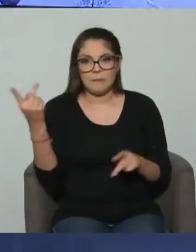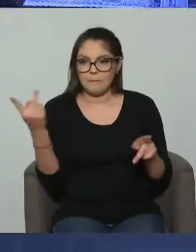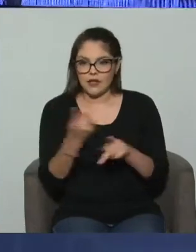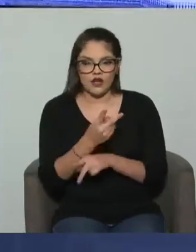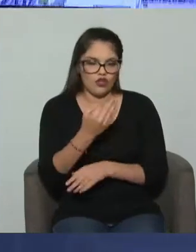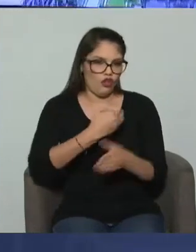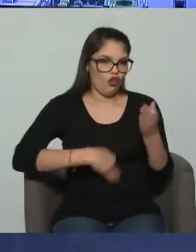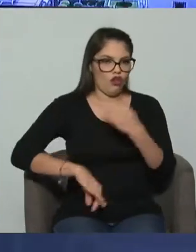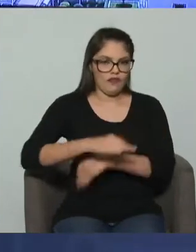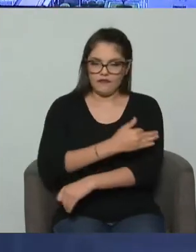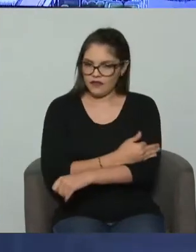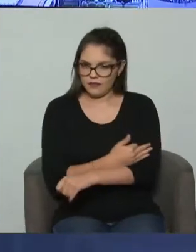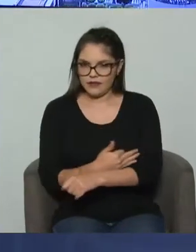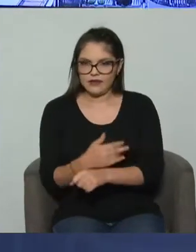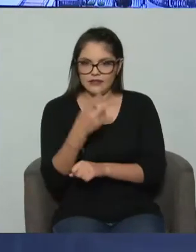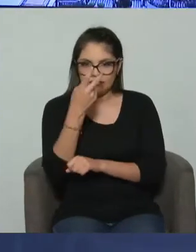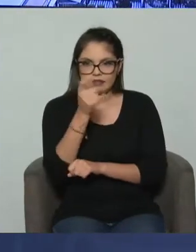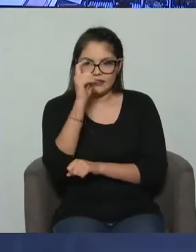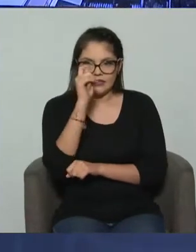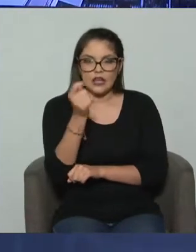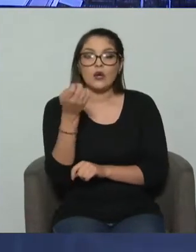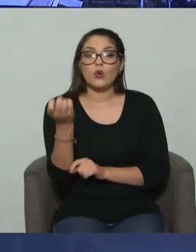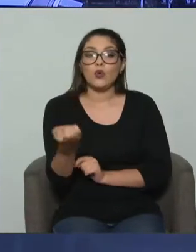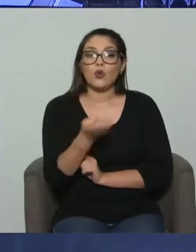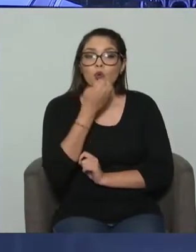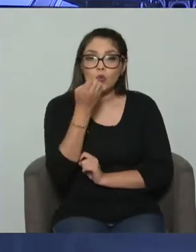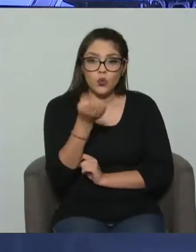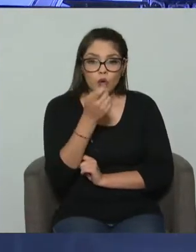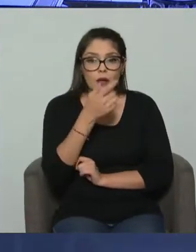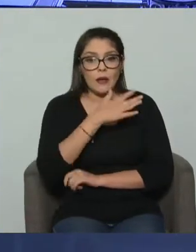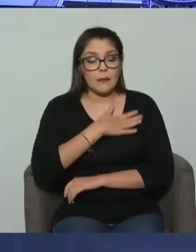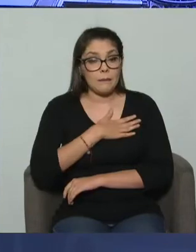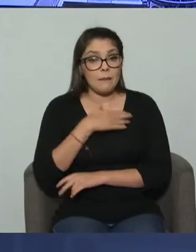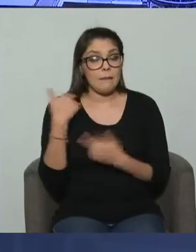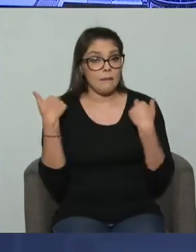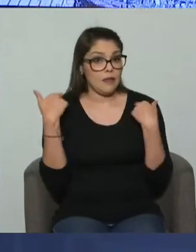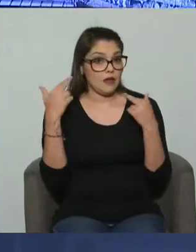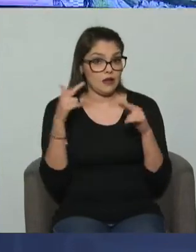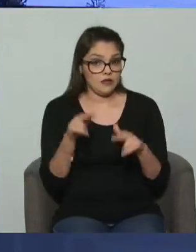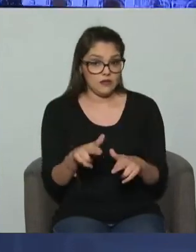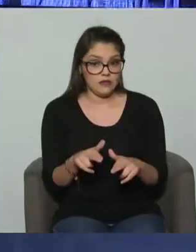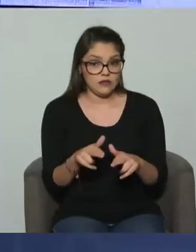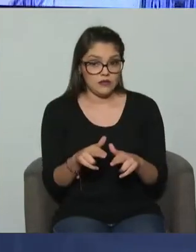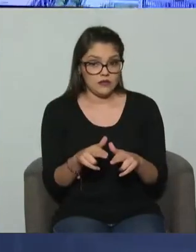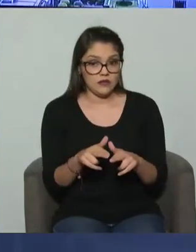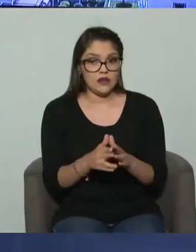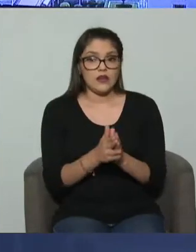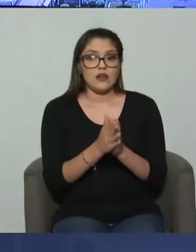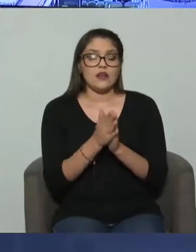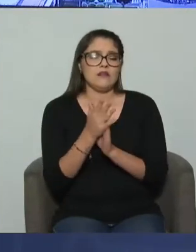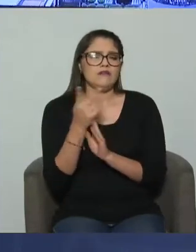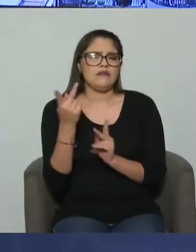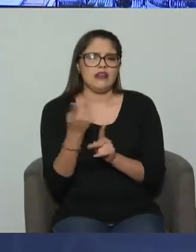termina de platicarte lo que le está pasando y tú ya lo estás regañando o todavía peor, hasta lo estás